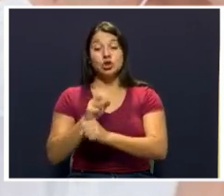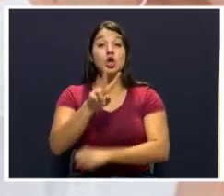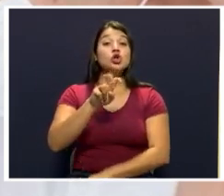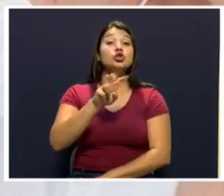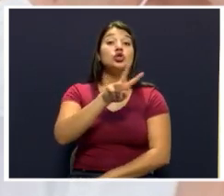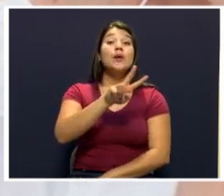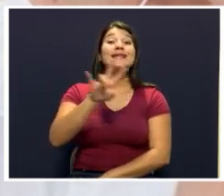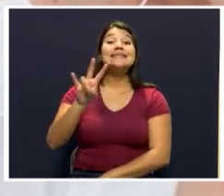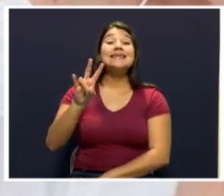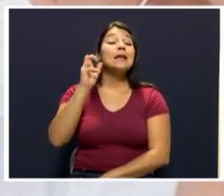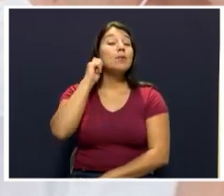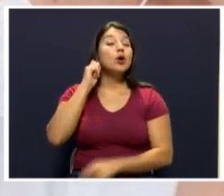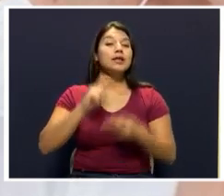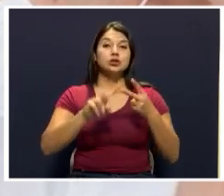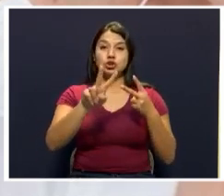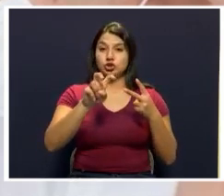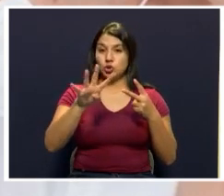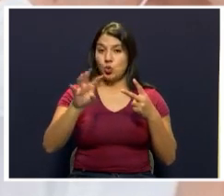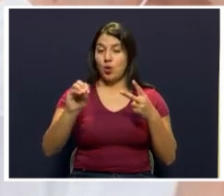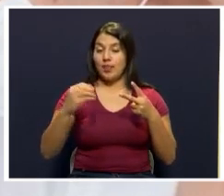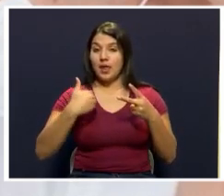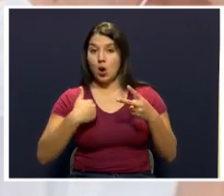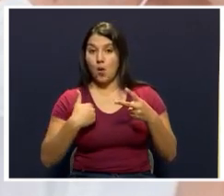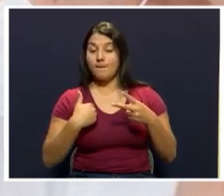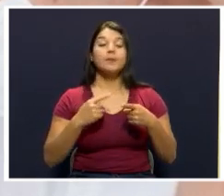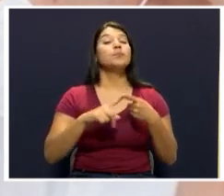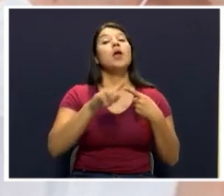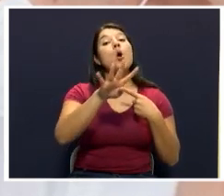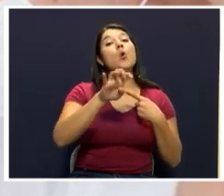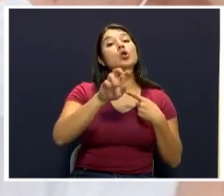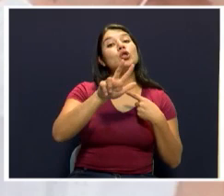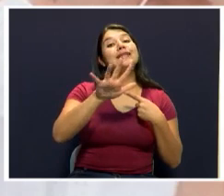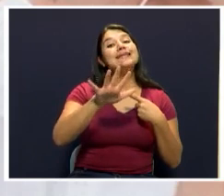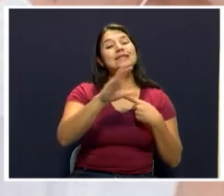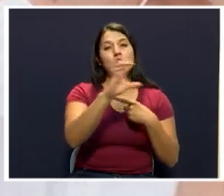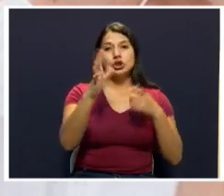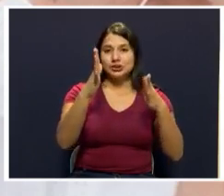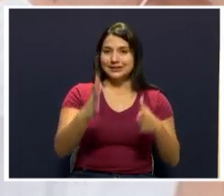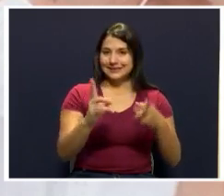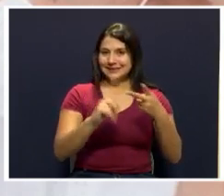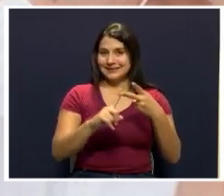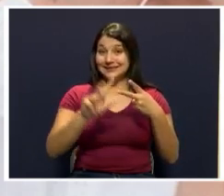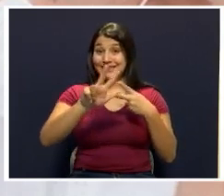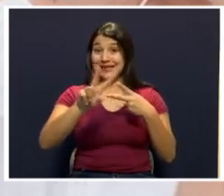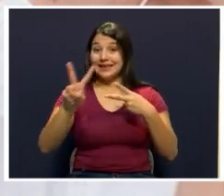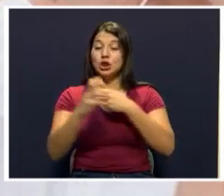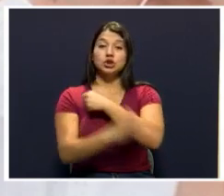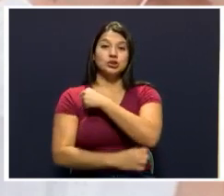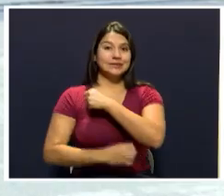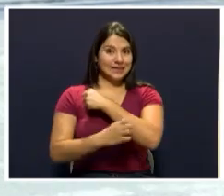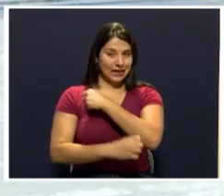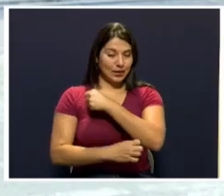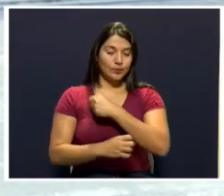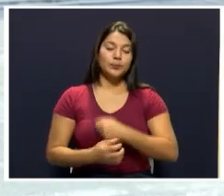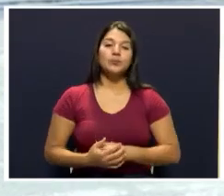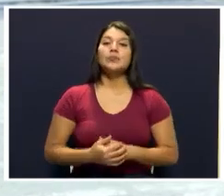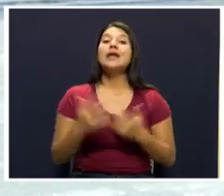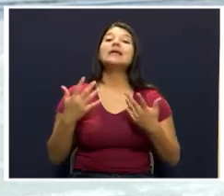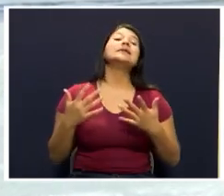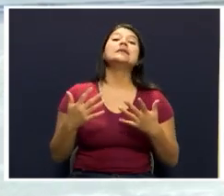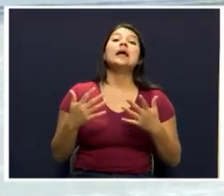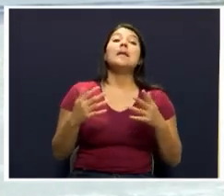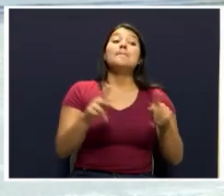y 240 hombres, de los cuales 435 son costarricenses y 32 extranjeros. Se registran